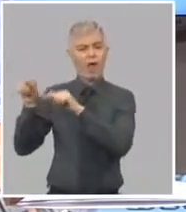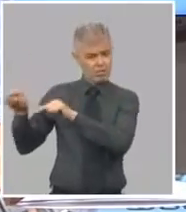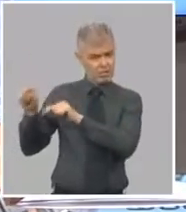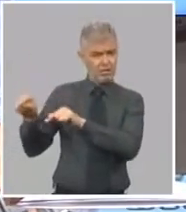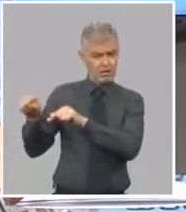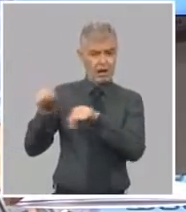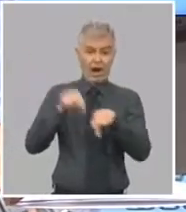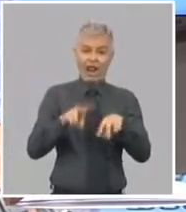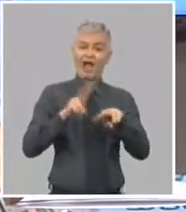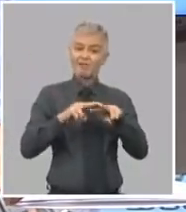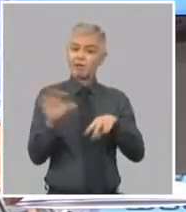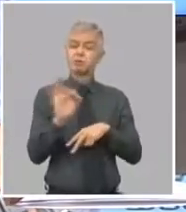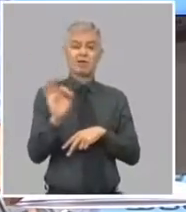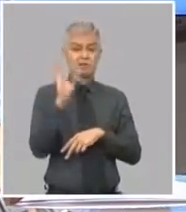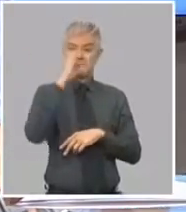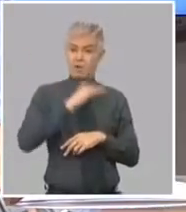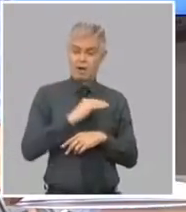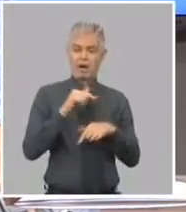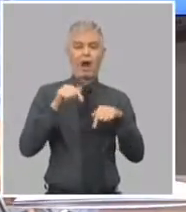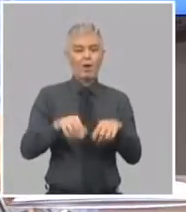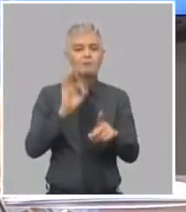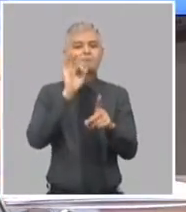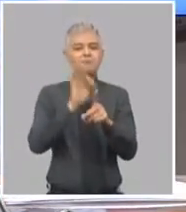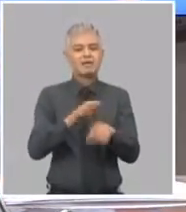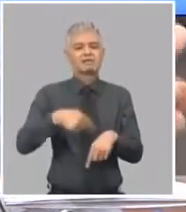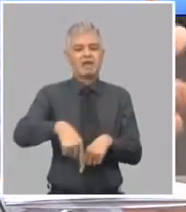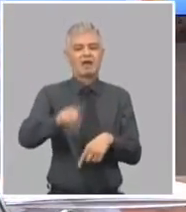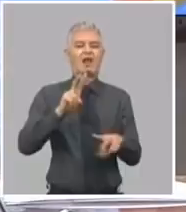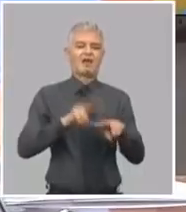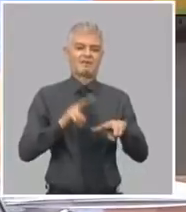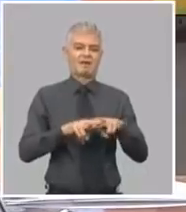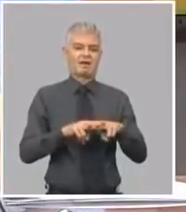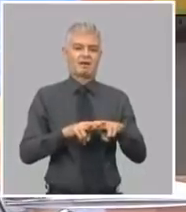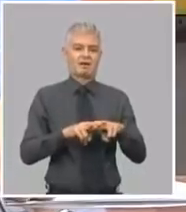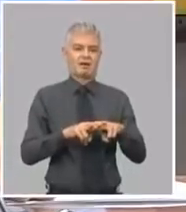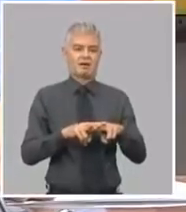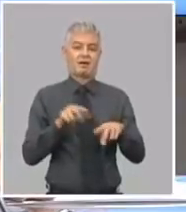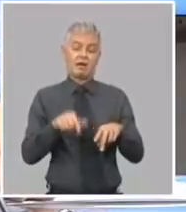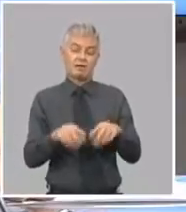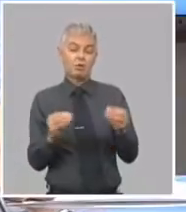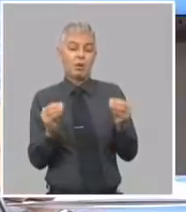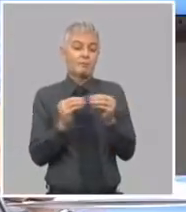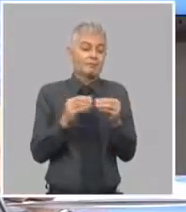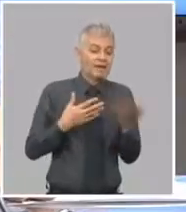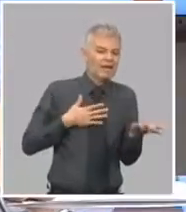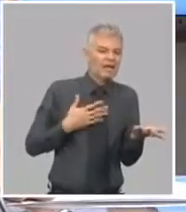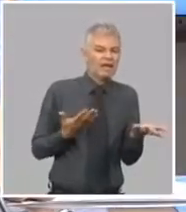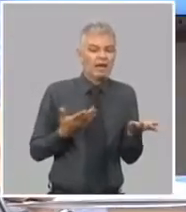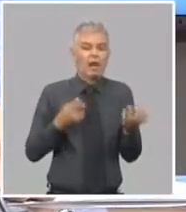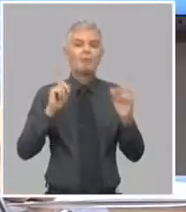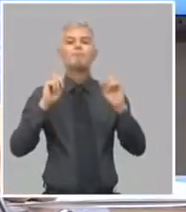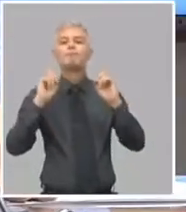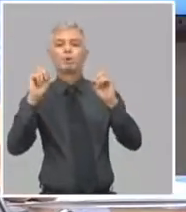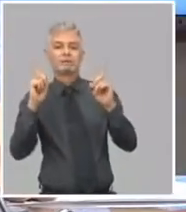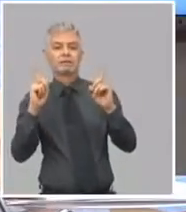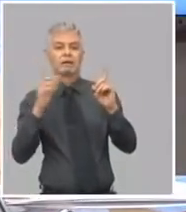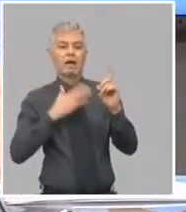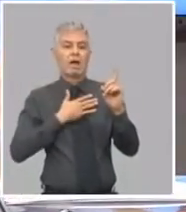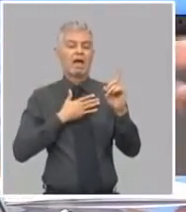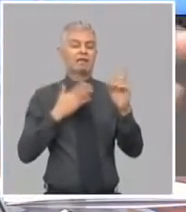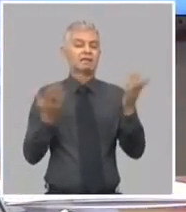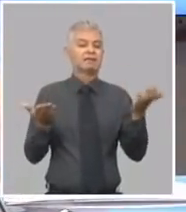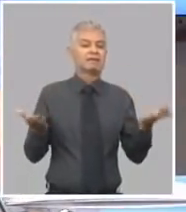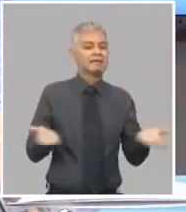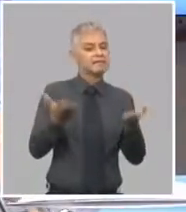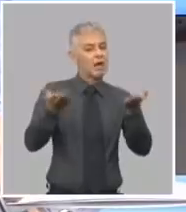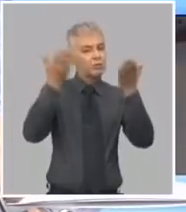vez a La Habana, pero tienen la característica de que están en correspondencia con nuestra política de